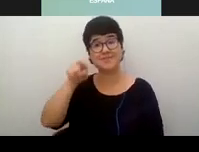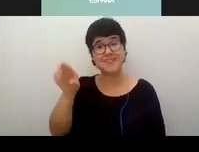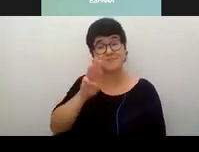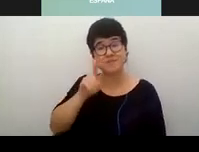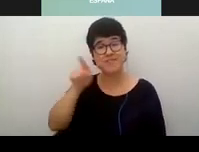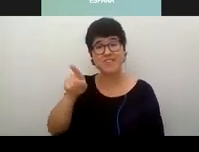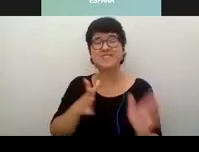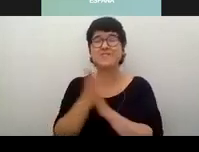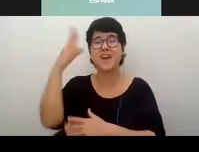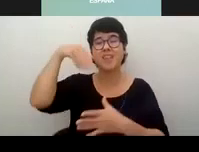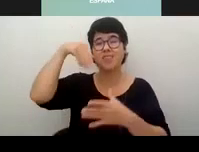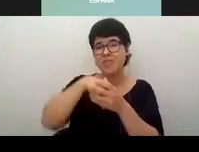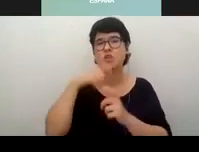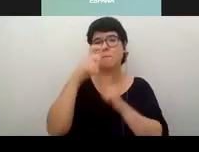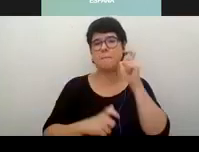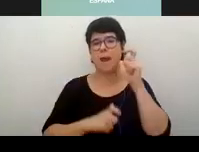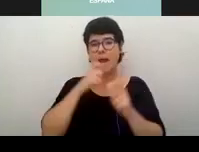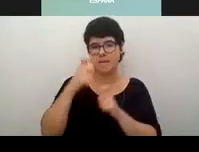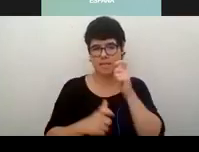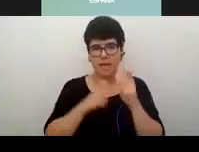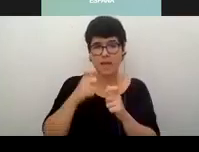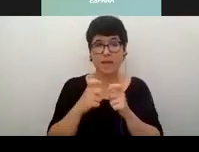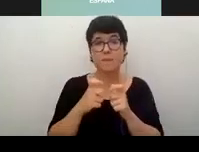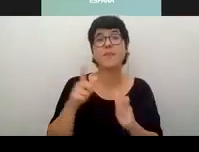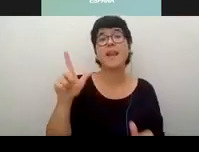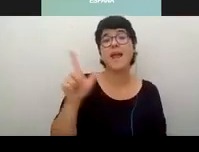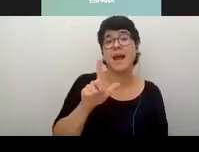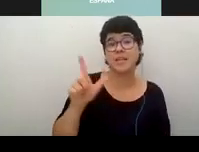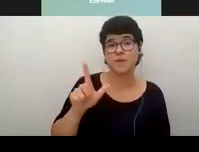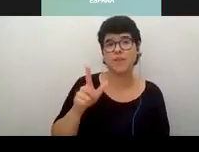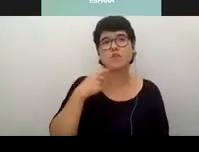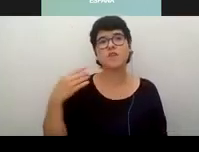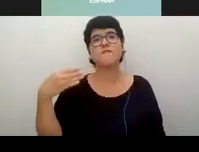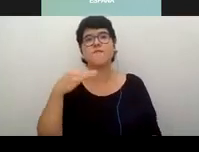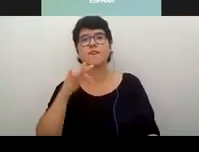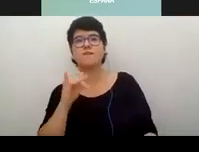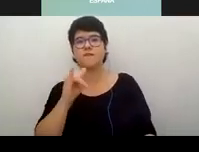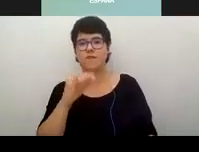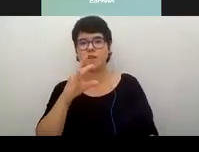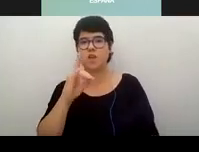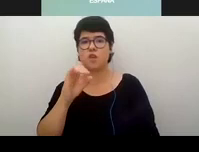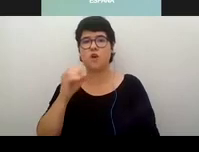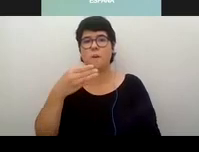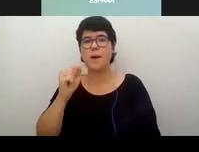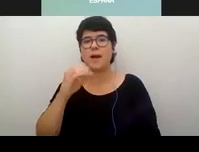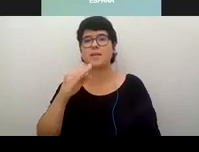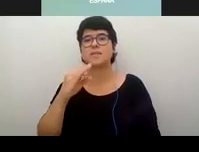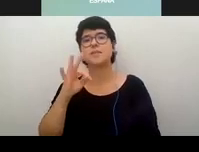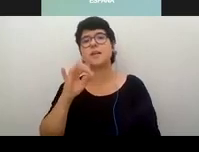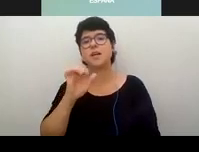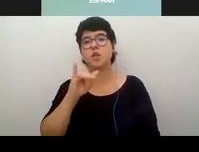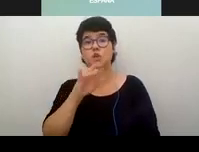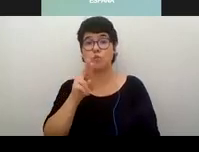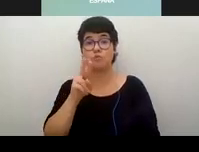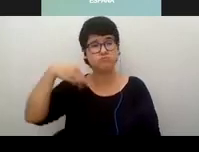y Bifidobacterium. Cualquiera no, pero para muchos de ellos, muchos Lactobacillus y muchos Bifidobacterium,